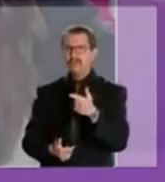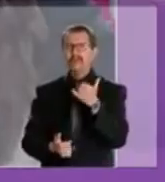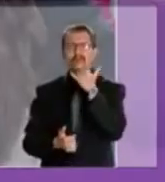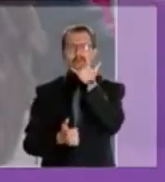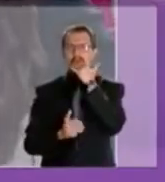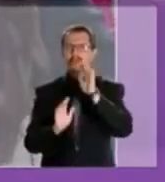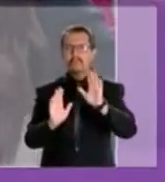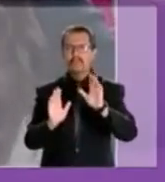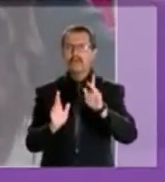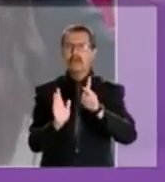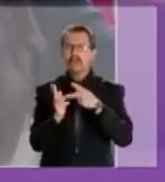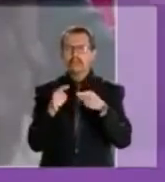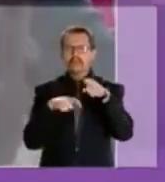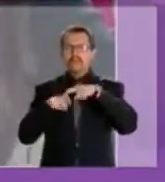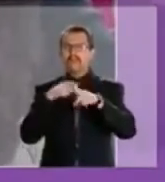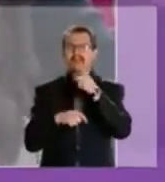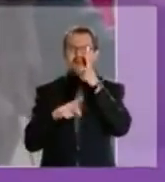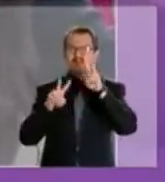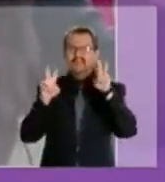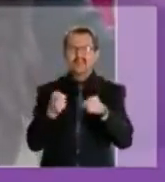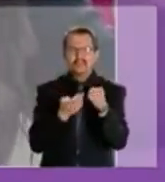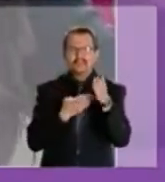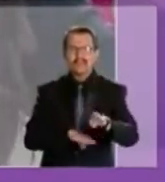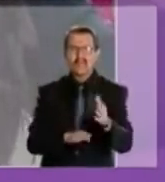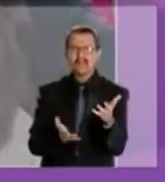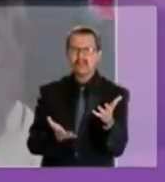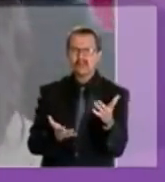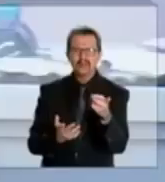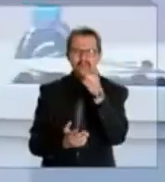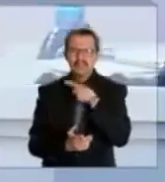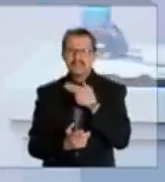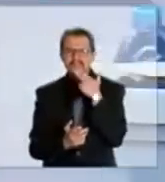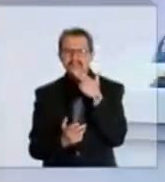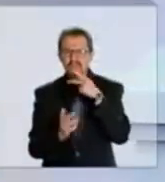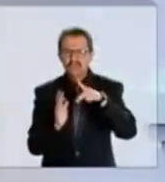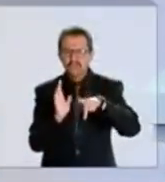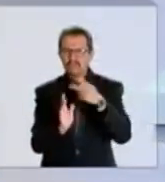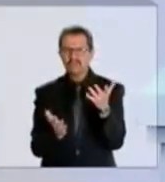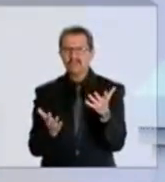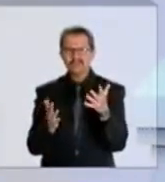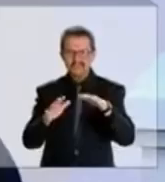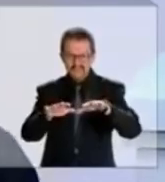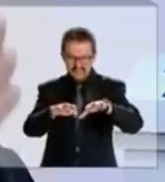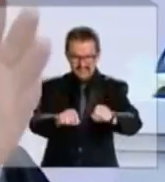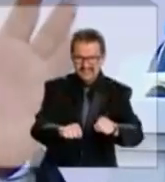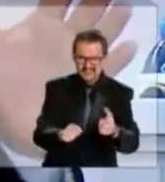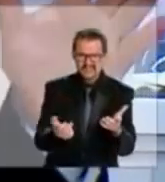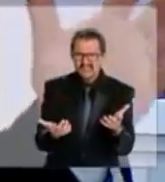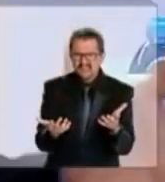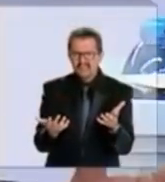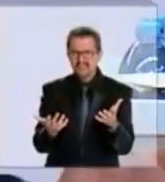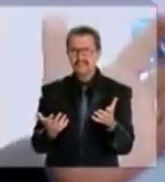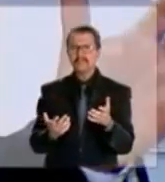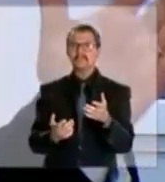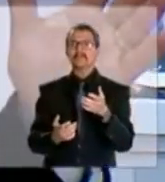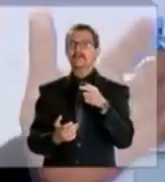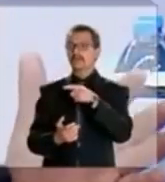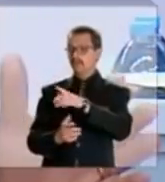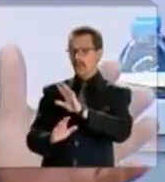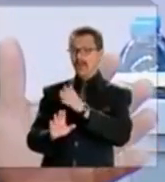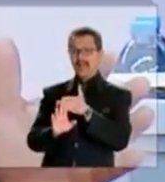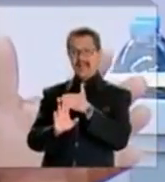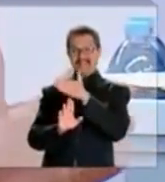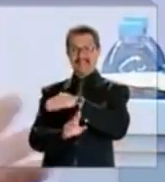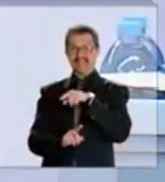de expropiar un banco pagar negociar que exactamente todo aquello que no se negoció en el tratado